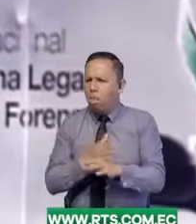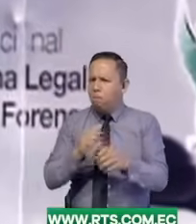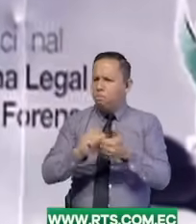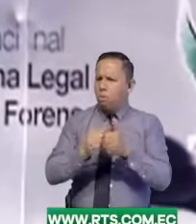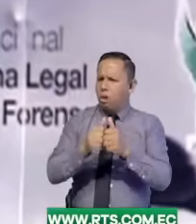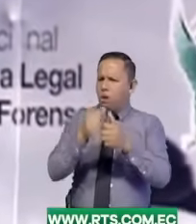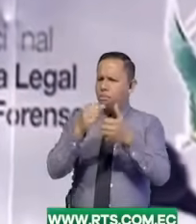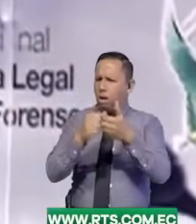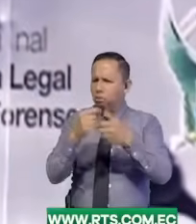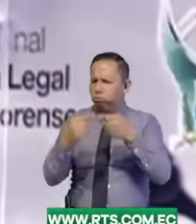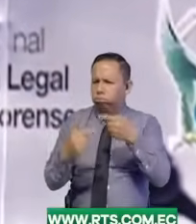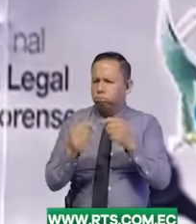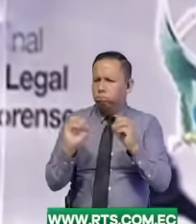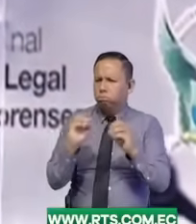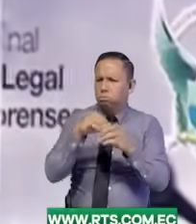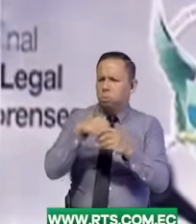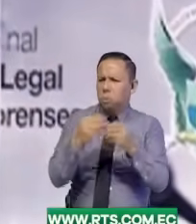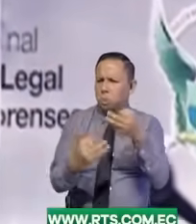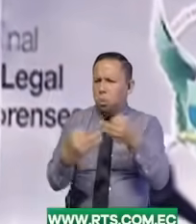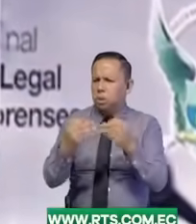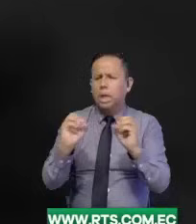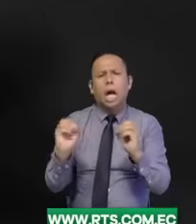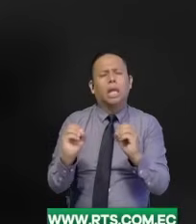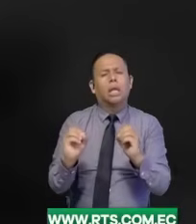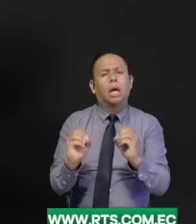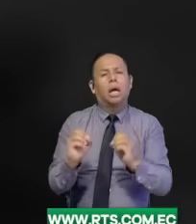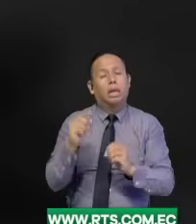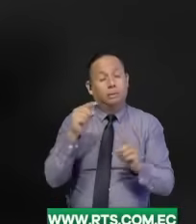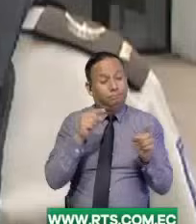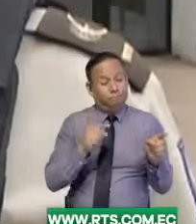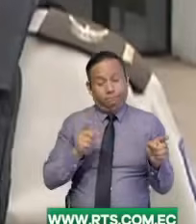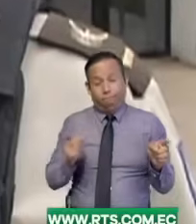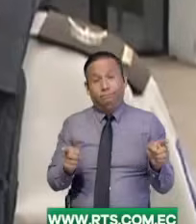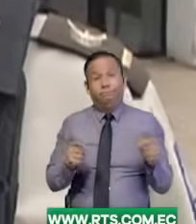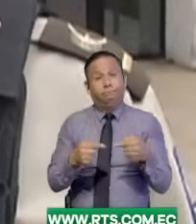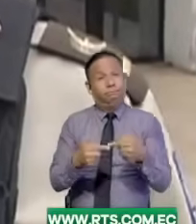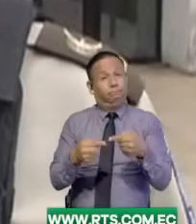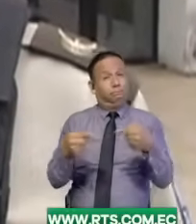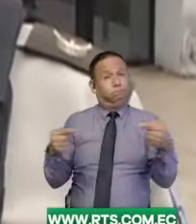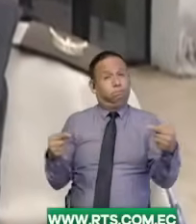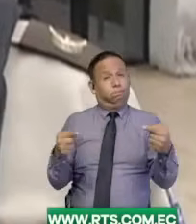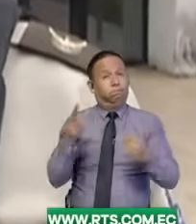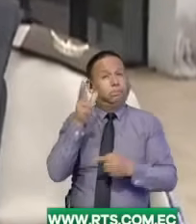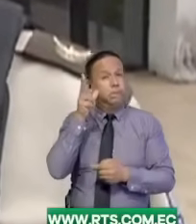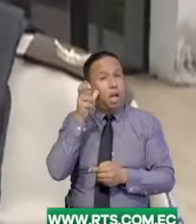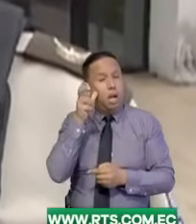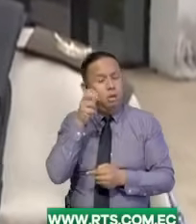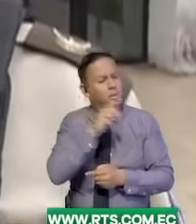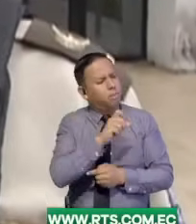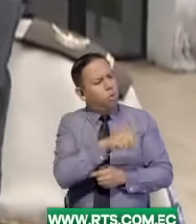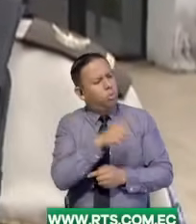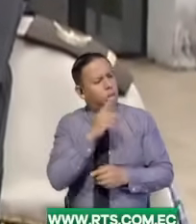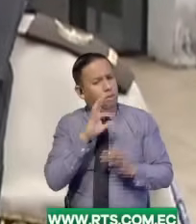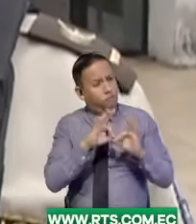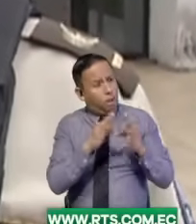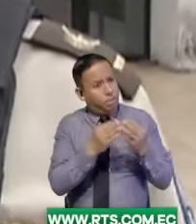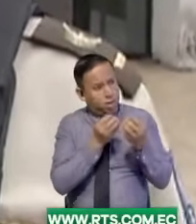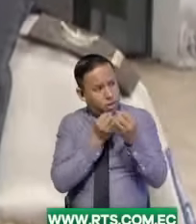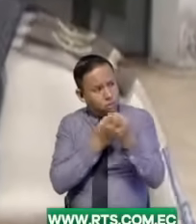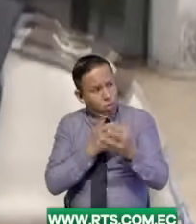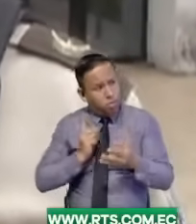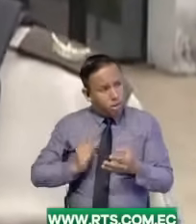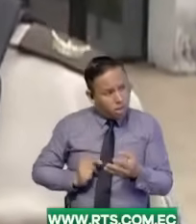la sospecha de que se trató de un ajuste de cuentas. ¿La familia ha proporcionado información? ¿Está colaborando con las